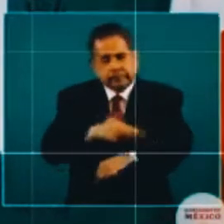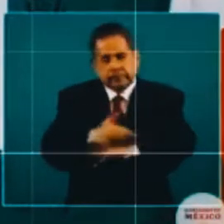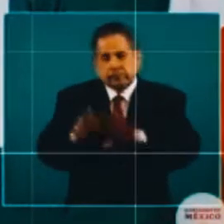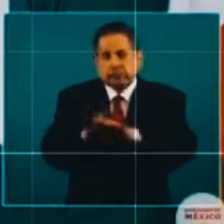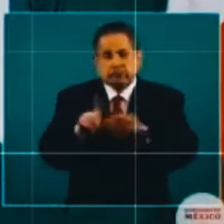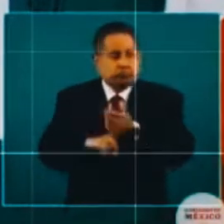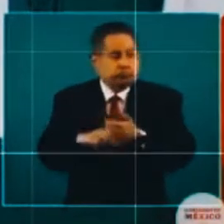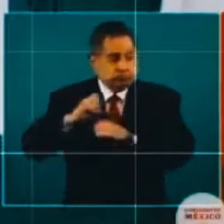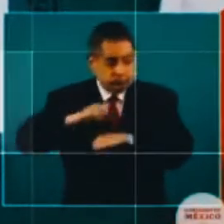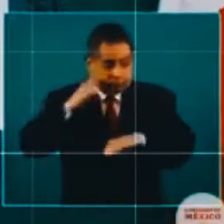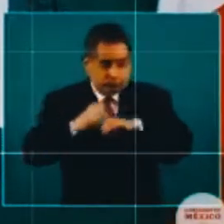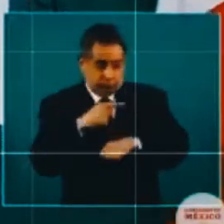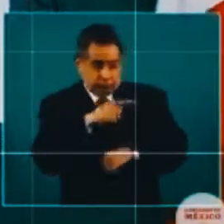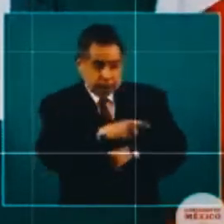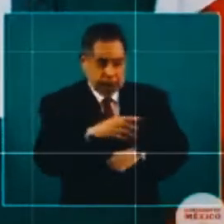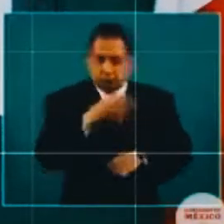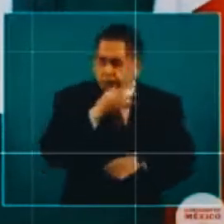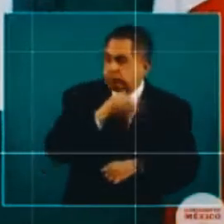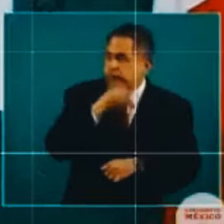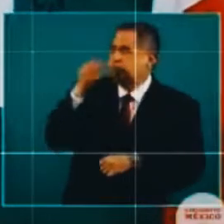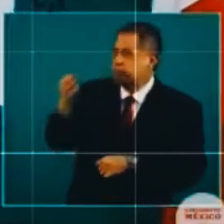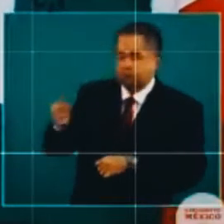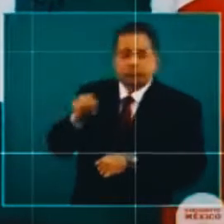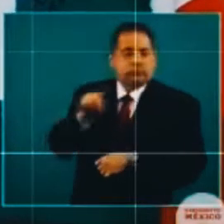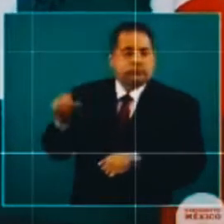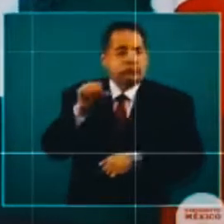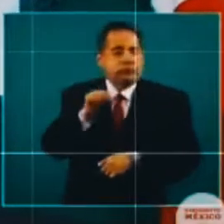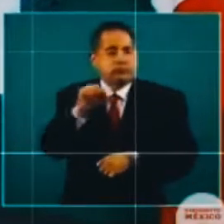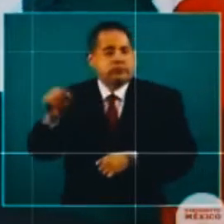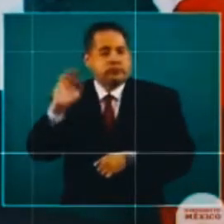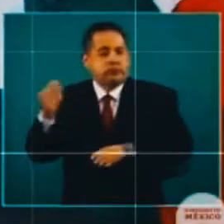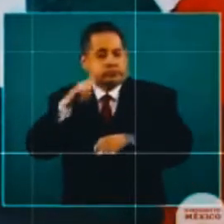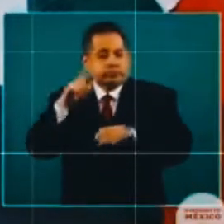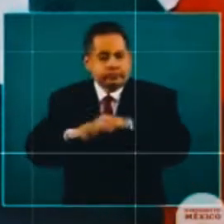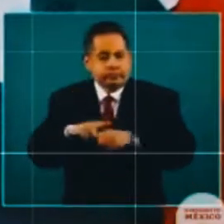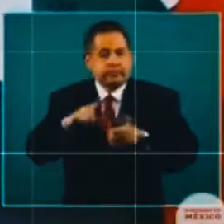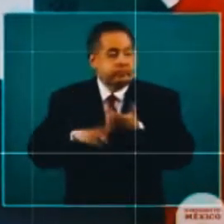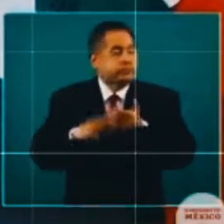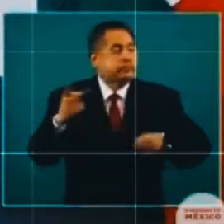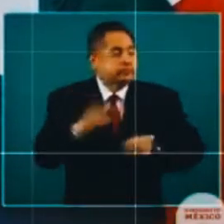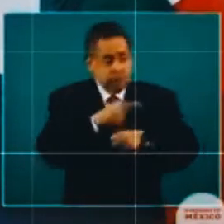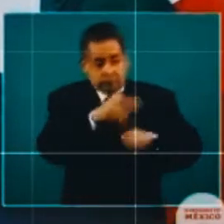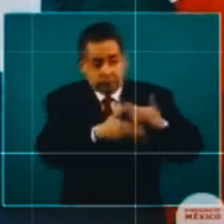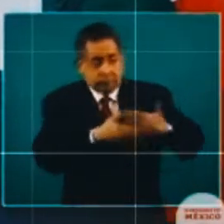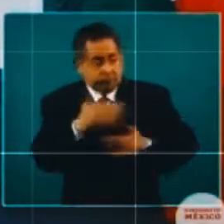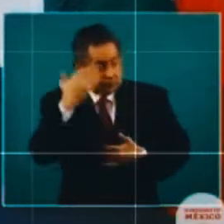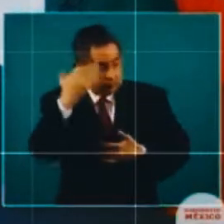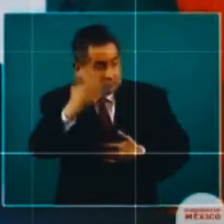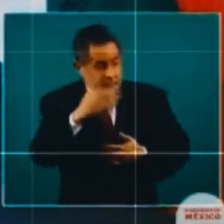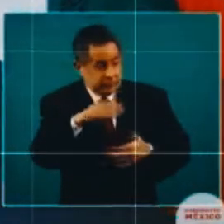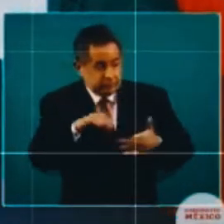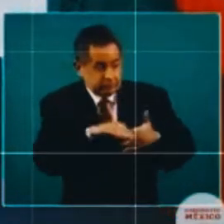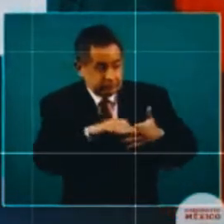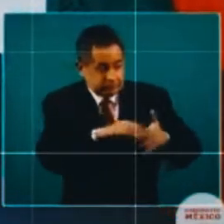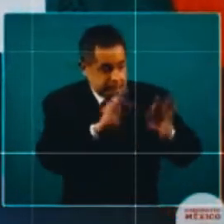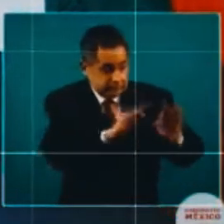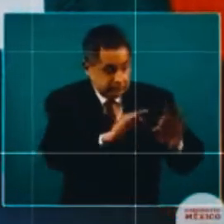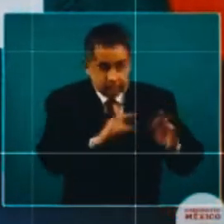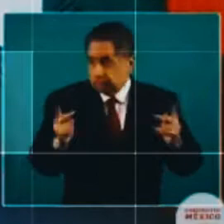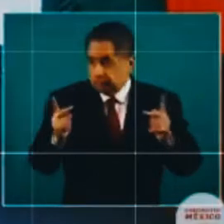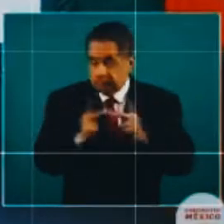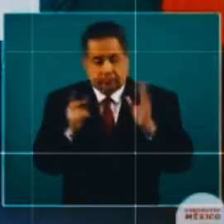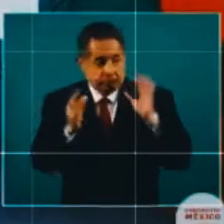a su cargo e informar a la Secretaría de Salud Federal sobre su seguimiento con la periodicidad que la propia